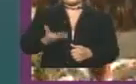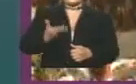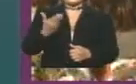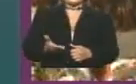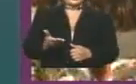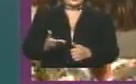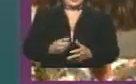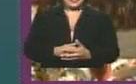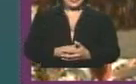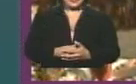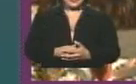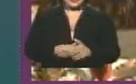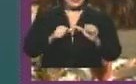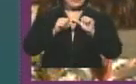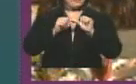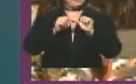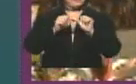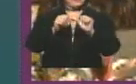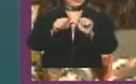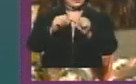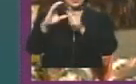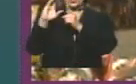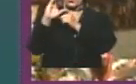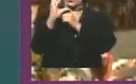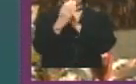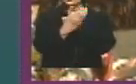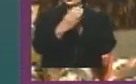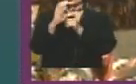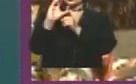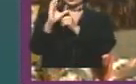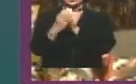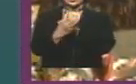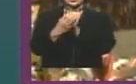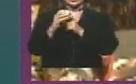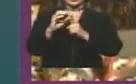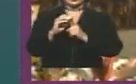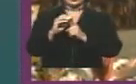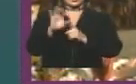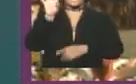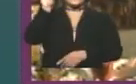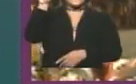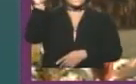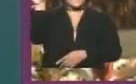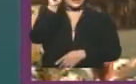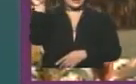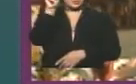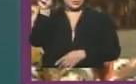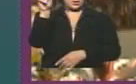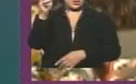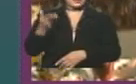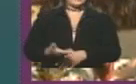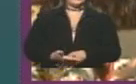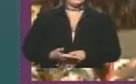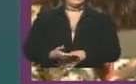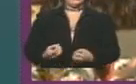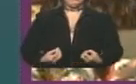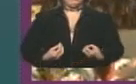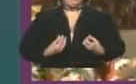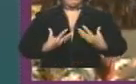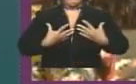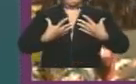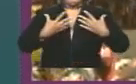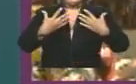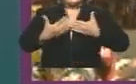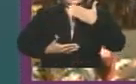importante mantener nuestra cultura, nuestra identidad en nuestro país, Venezuela. Enriquecernos cada